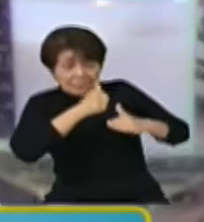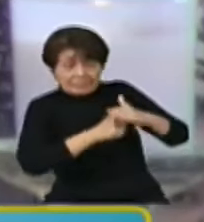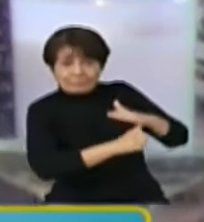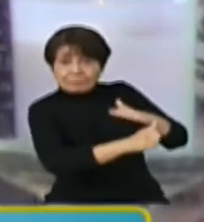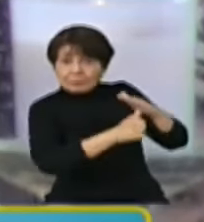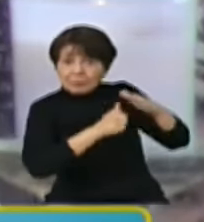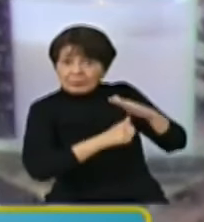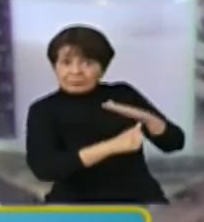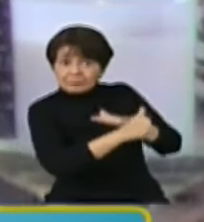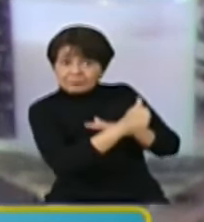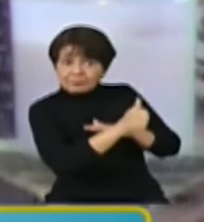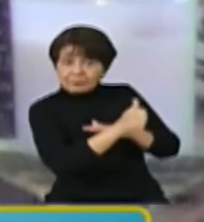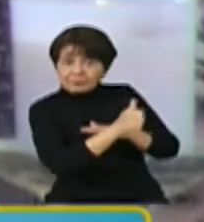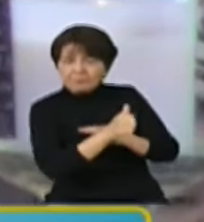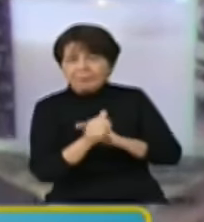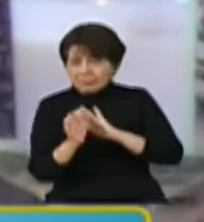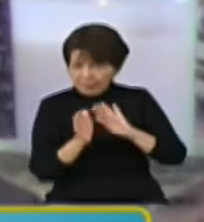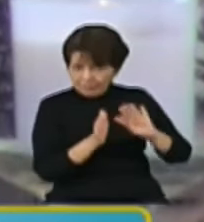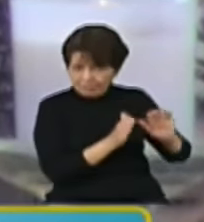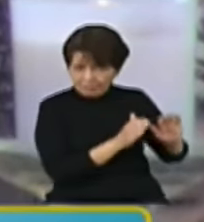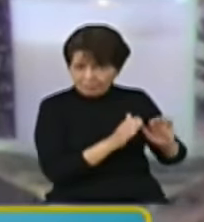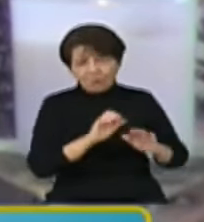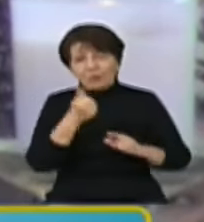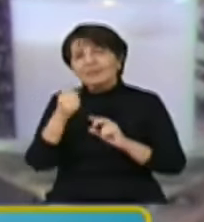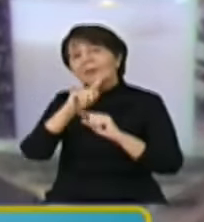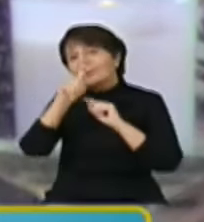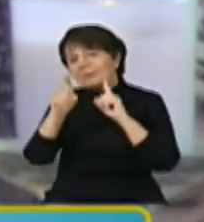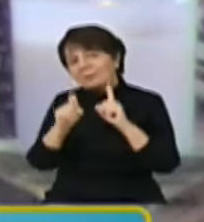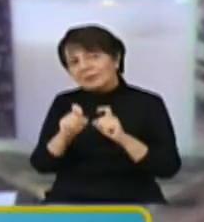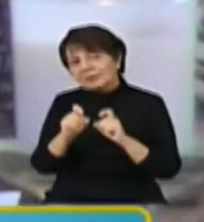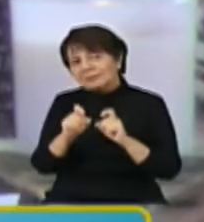Y ahora les hago otra pregunta.